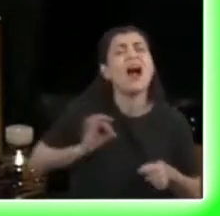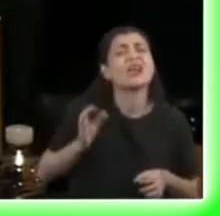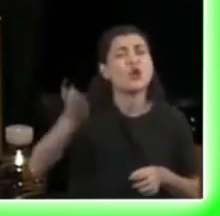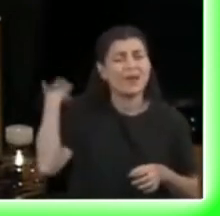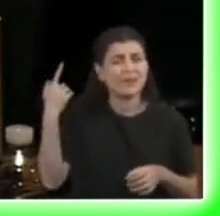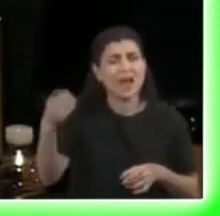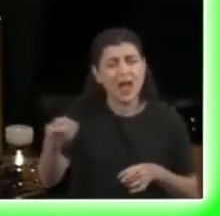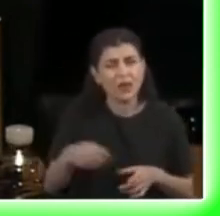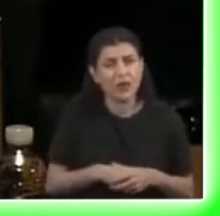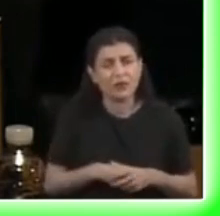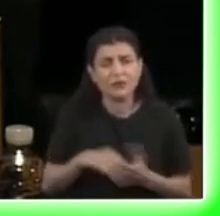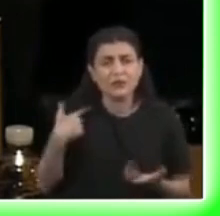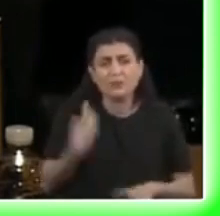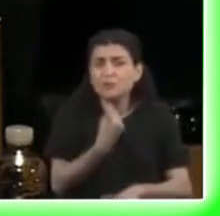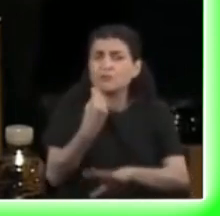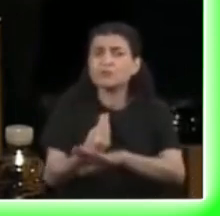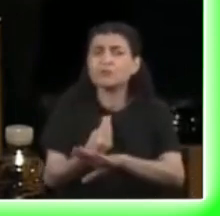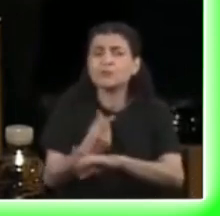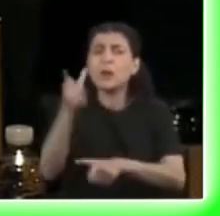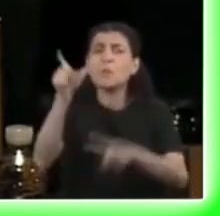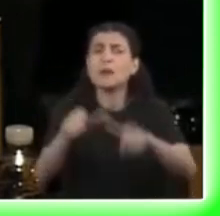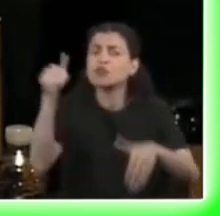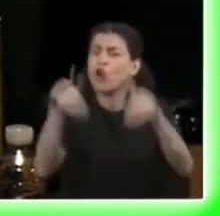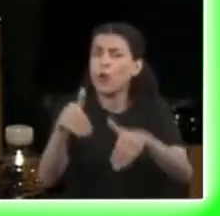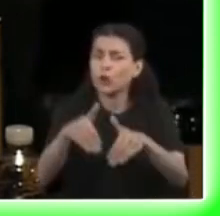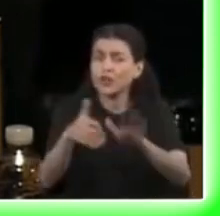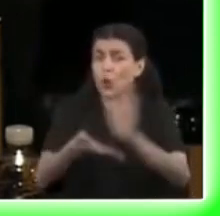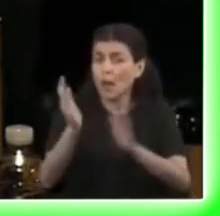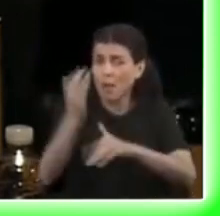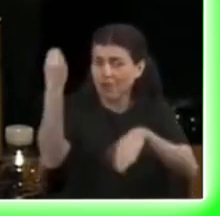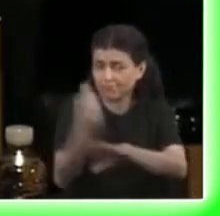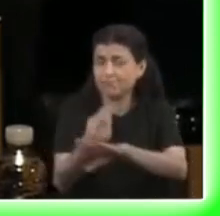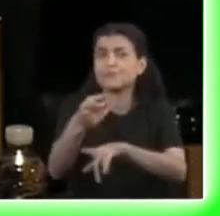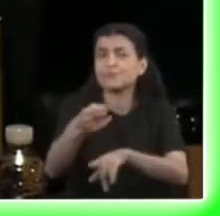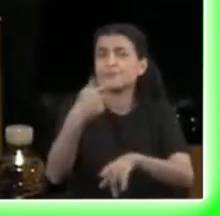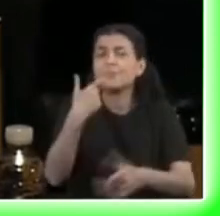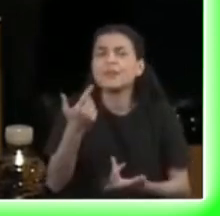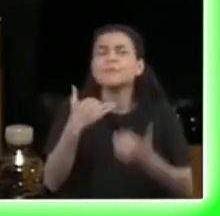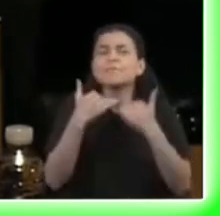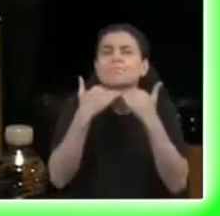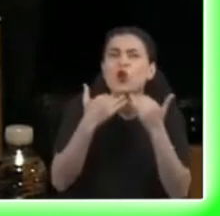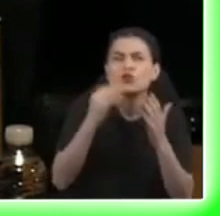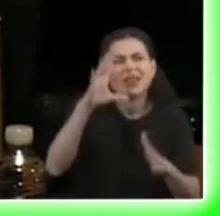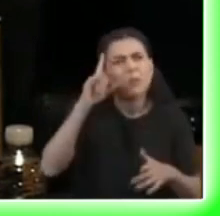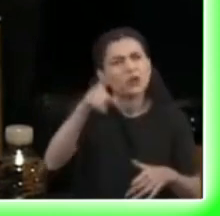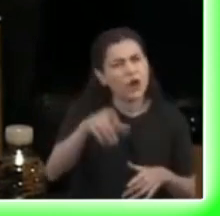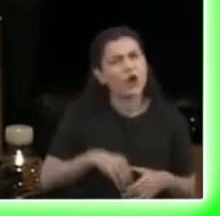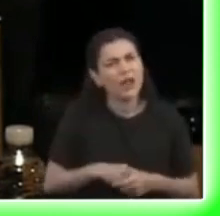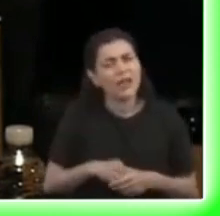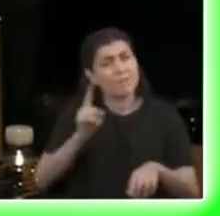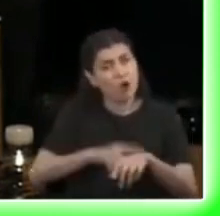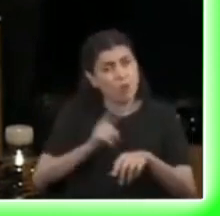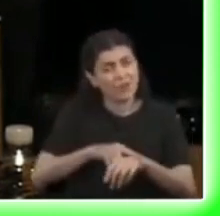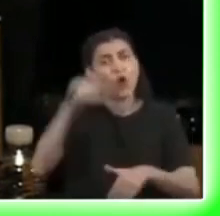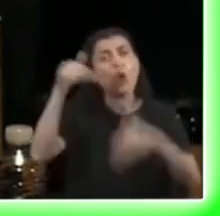Argentina a su candidato más deseado, sin lugar a dudas. No sé si recuerdan, pero en el